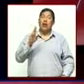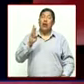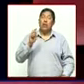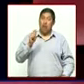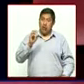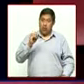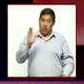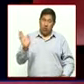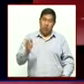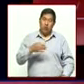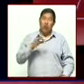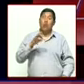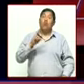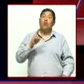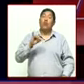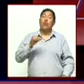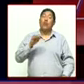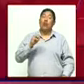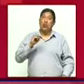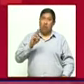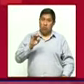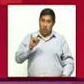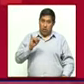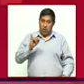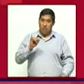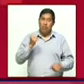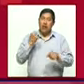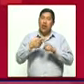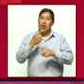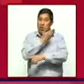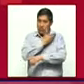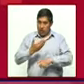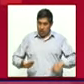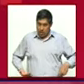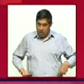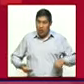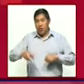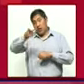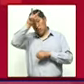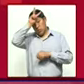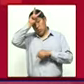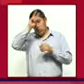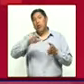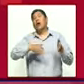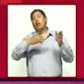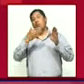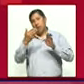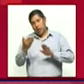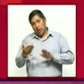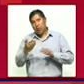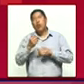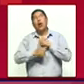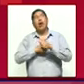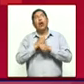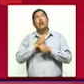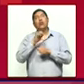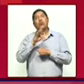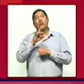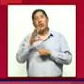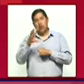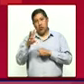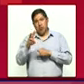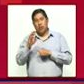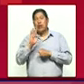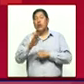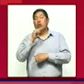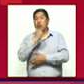El expresidente del Perú, Alberto Fujimori, falleció a los 86 años. Y podemos ver el pronunciamiento de diferentes personas, en este caso